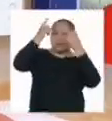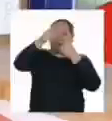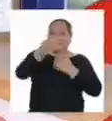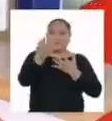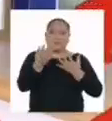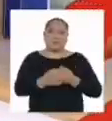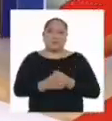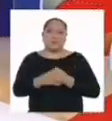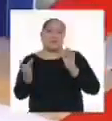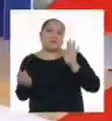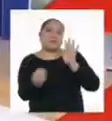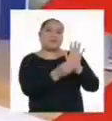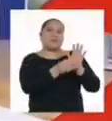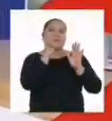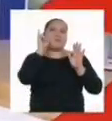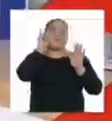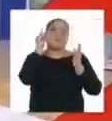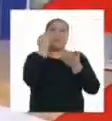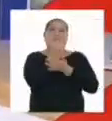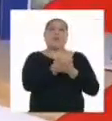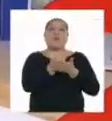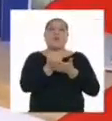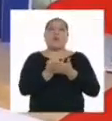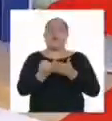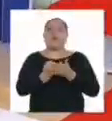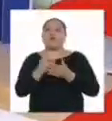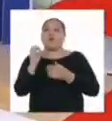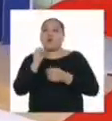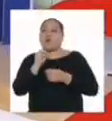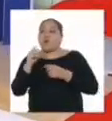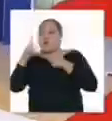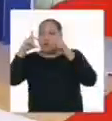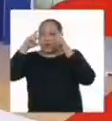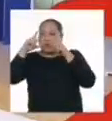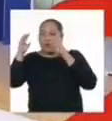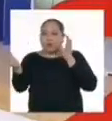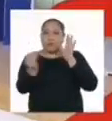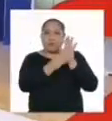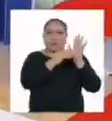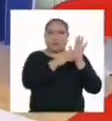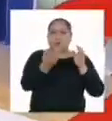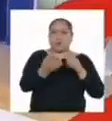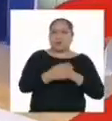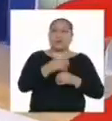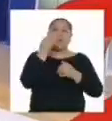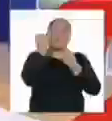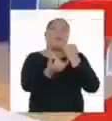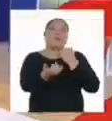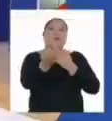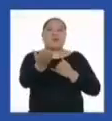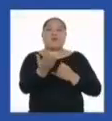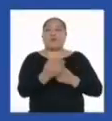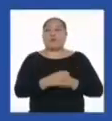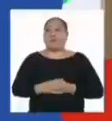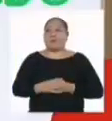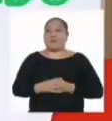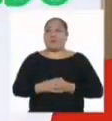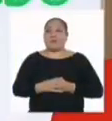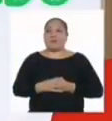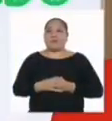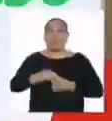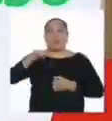como quieran, agregando dibujos o ilustraciones que encuentren del tema. Una última cosita, chicas y chicos.